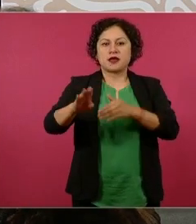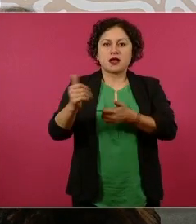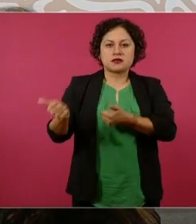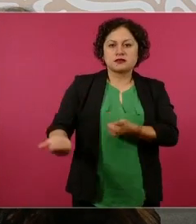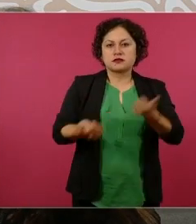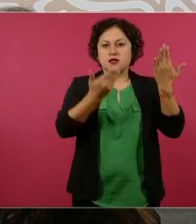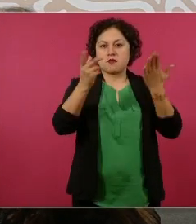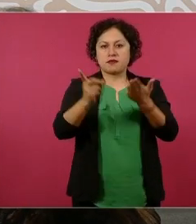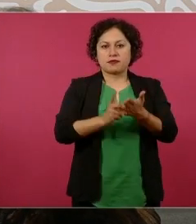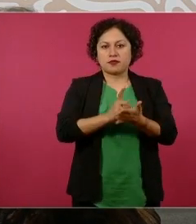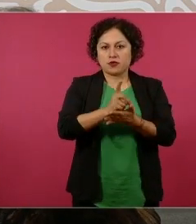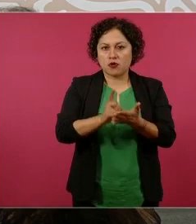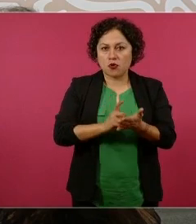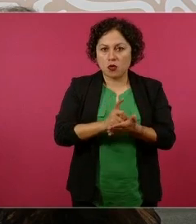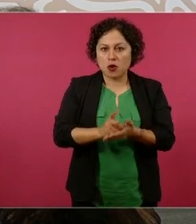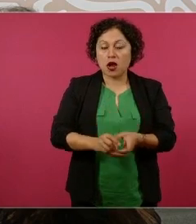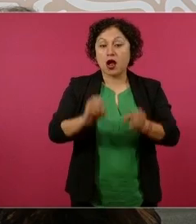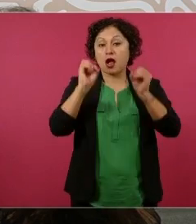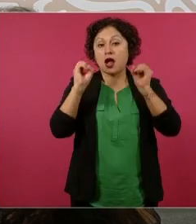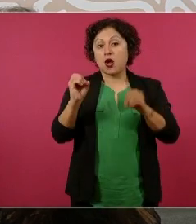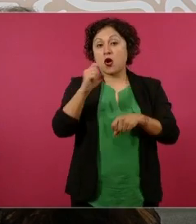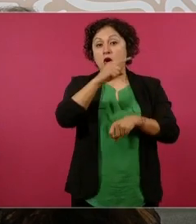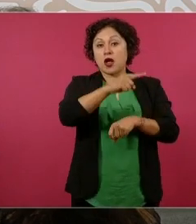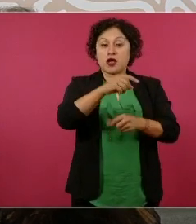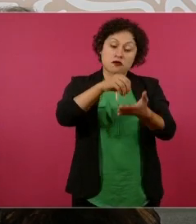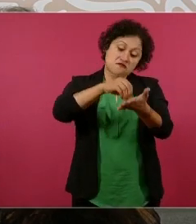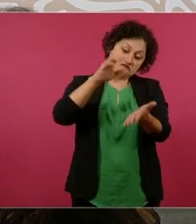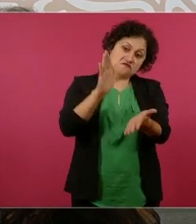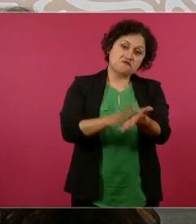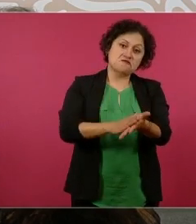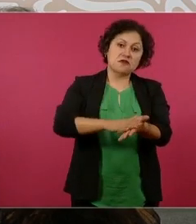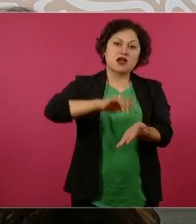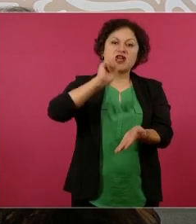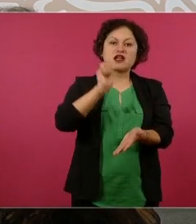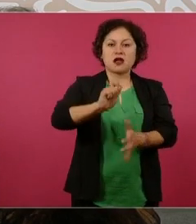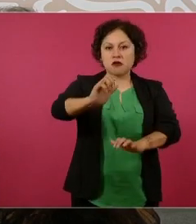terroristas a los narcotraficantes,